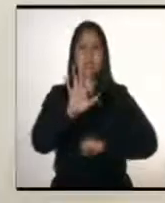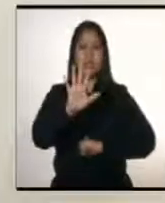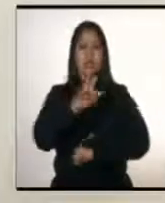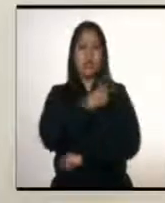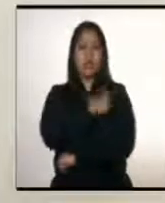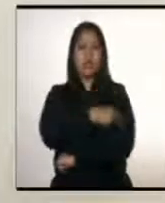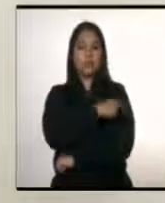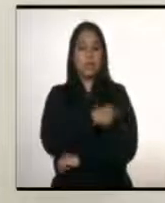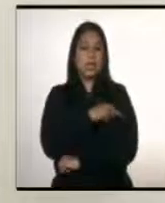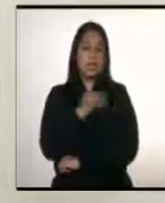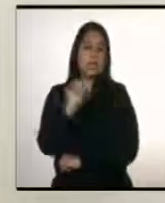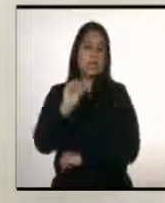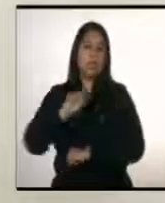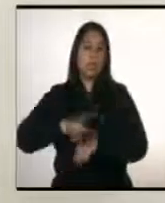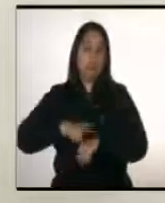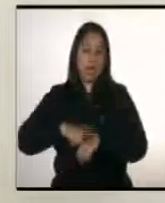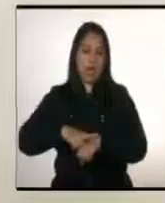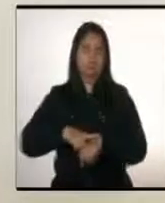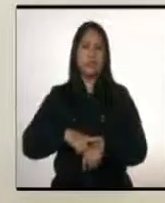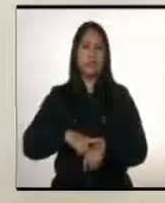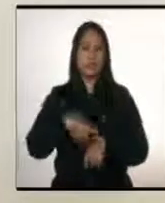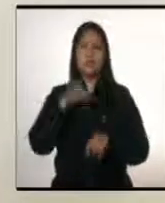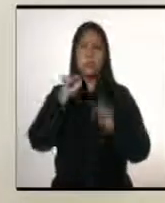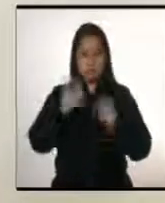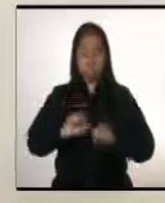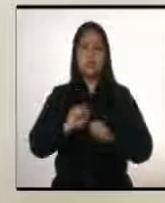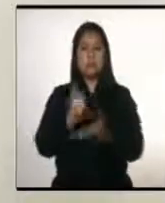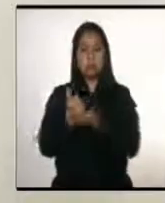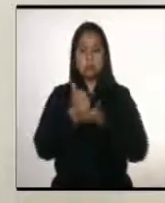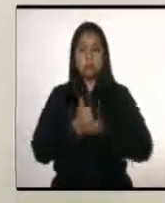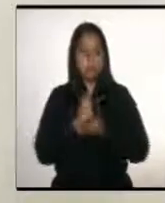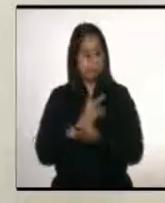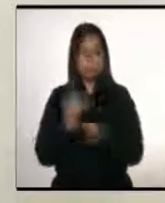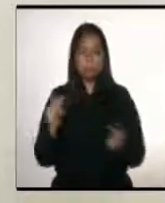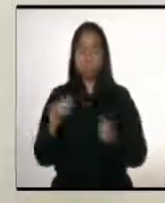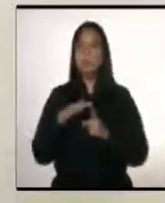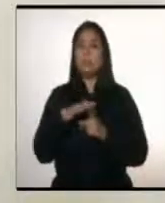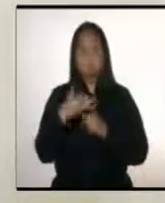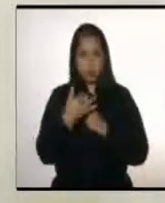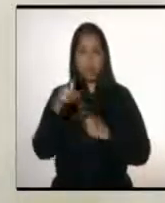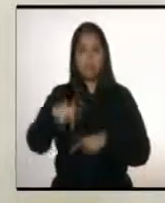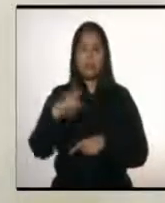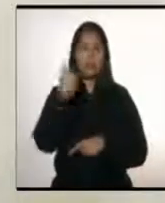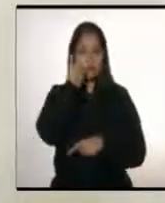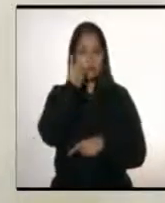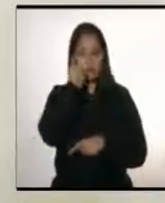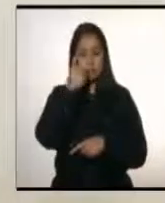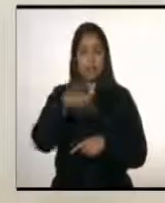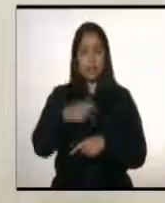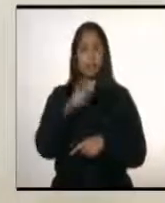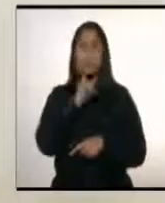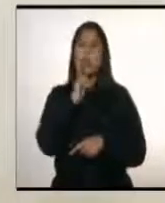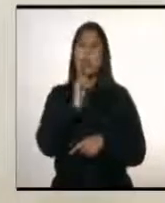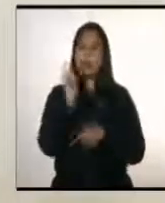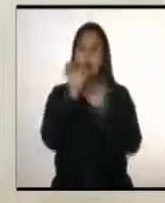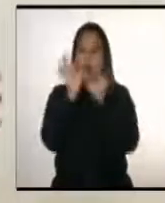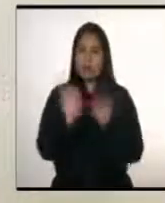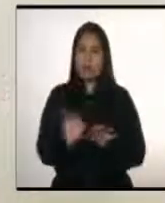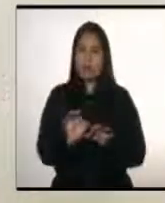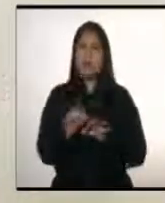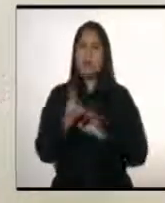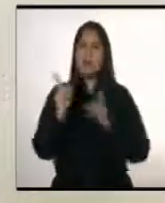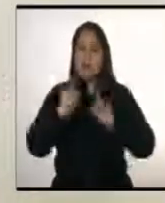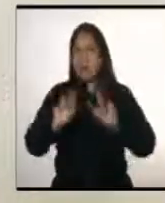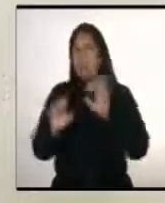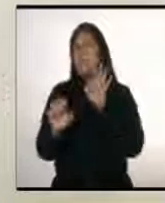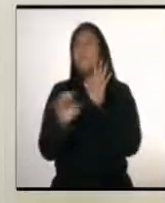nos van a permitir solventar la crisis que estamos enfrentando de una mejor manera en aquel caso en el que